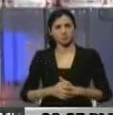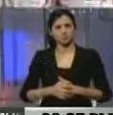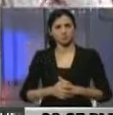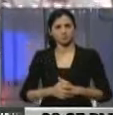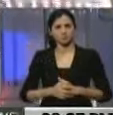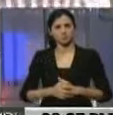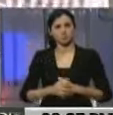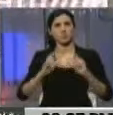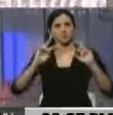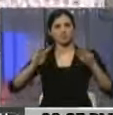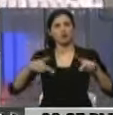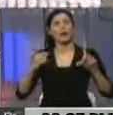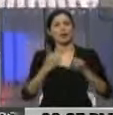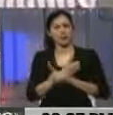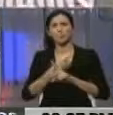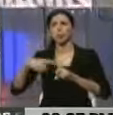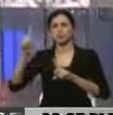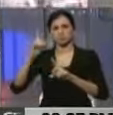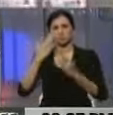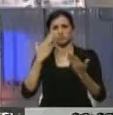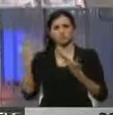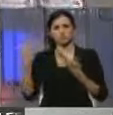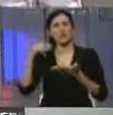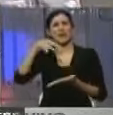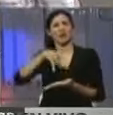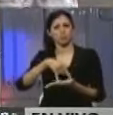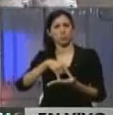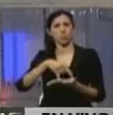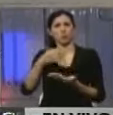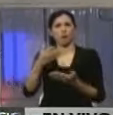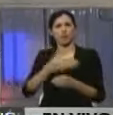irla renovando para que aparezca, por allá apareció Carabobo,